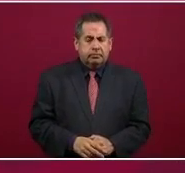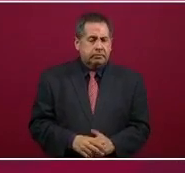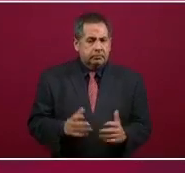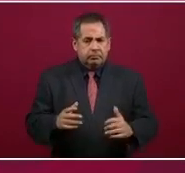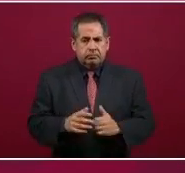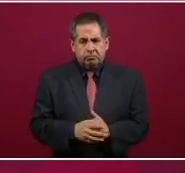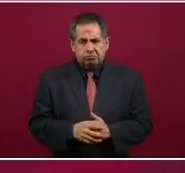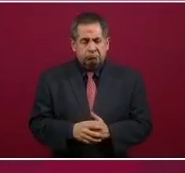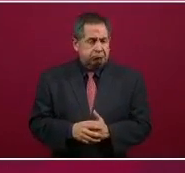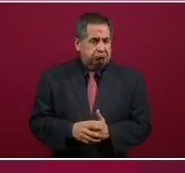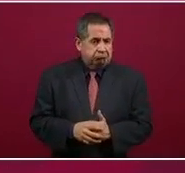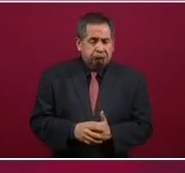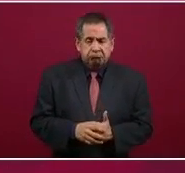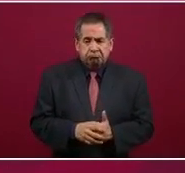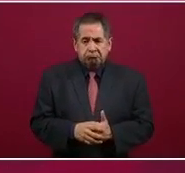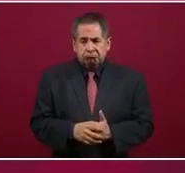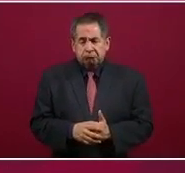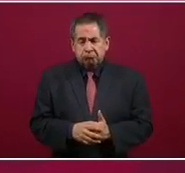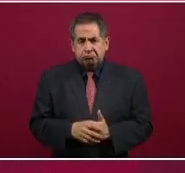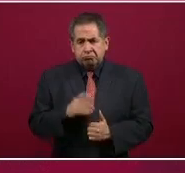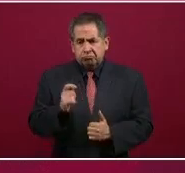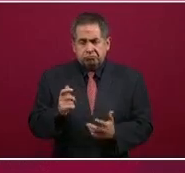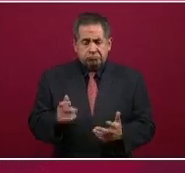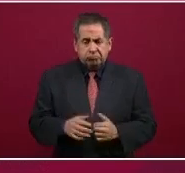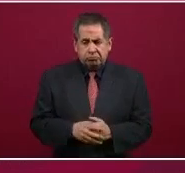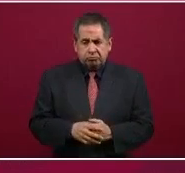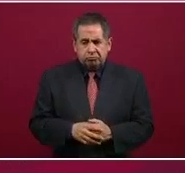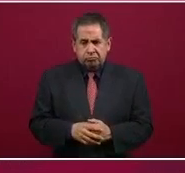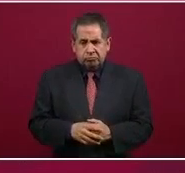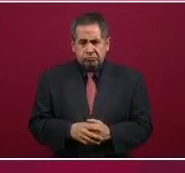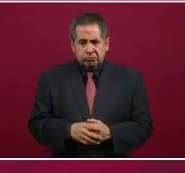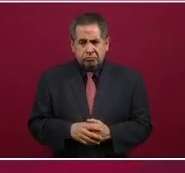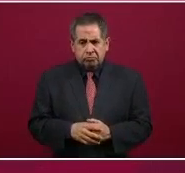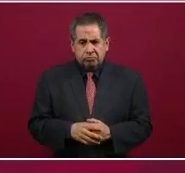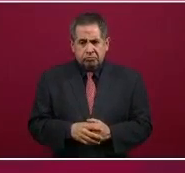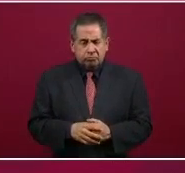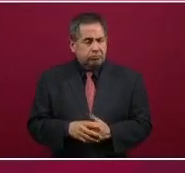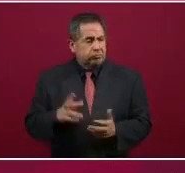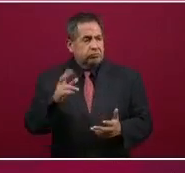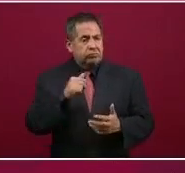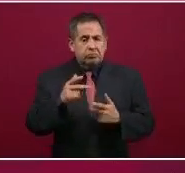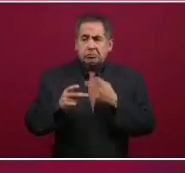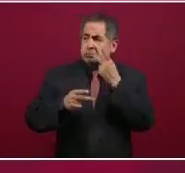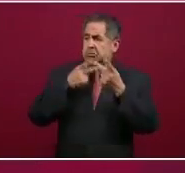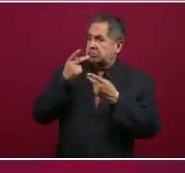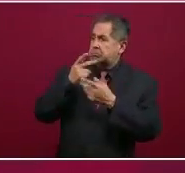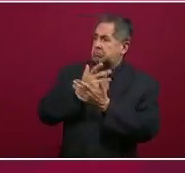No tenemos también por qué manifestarlo